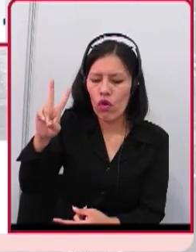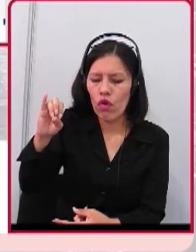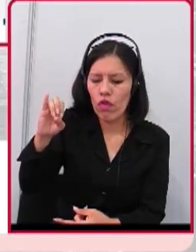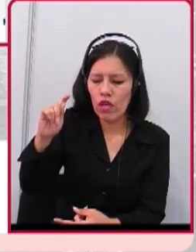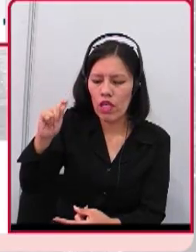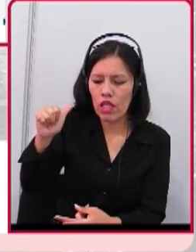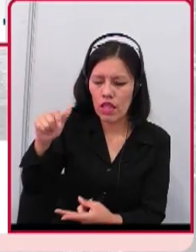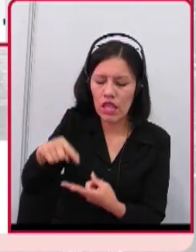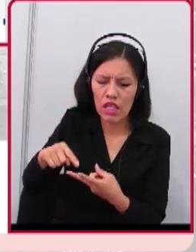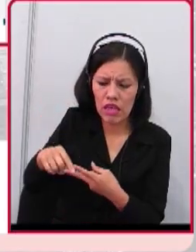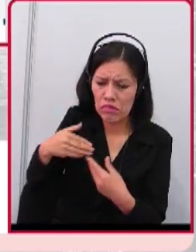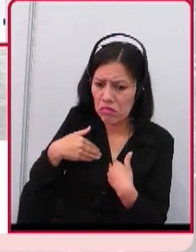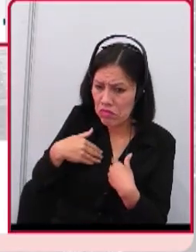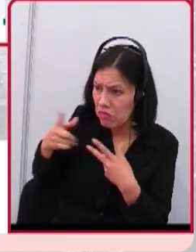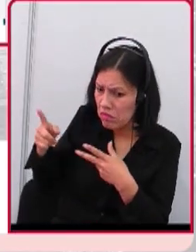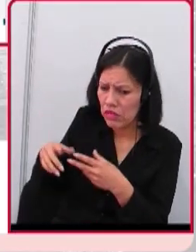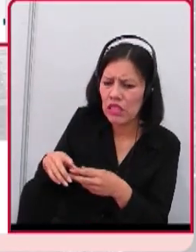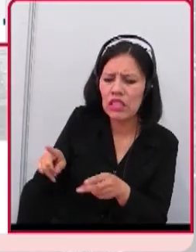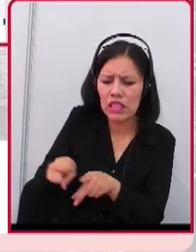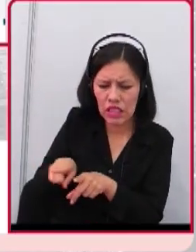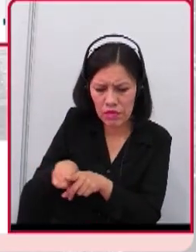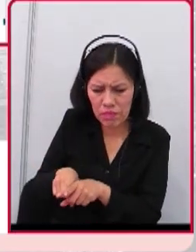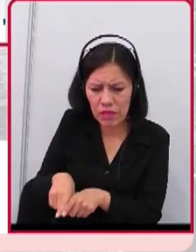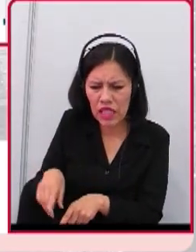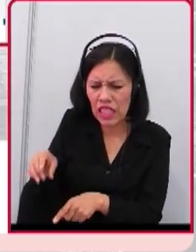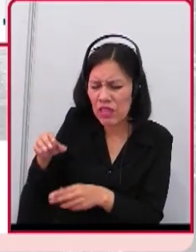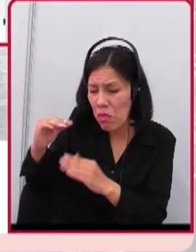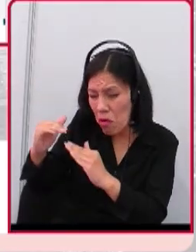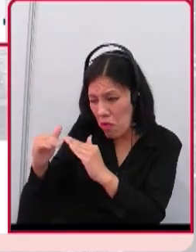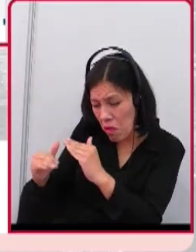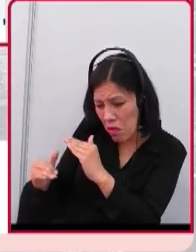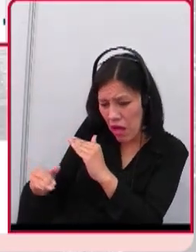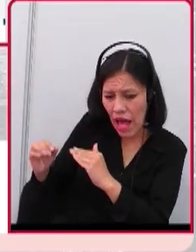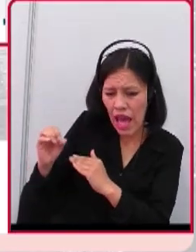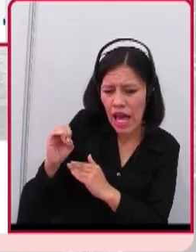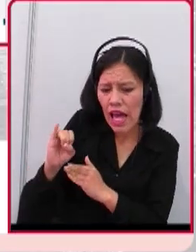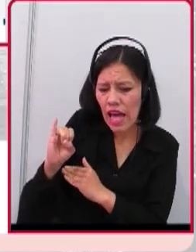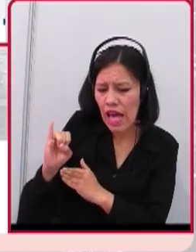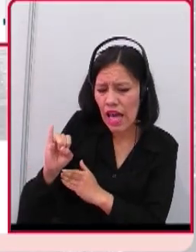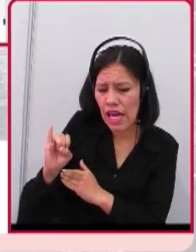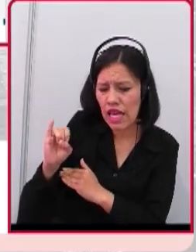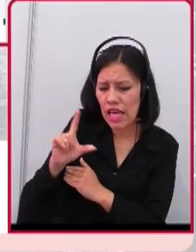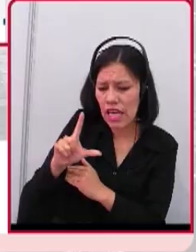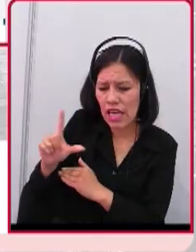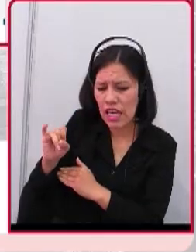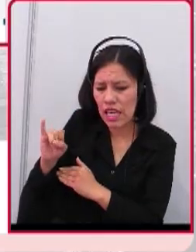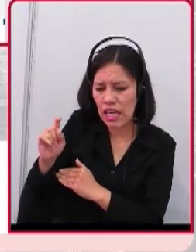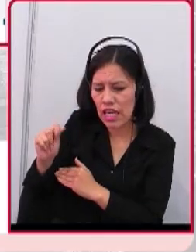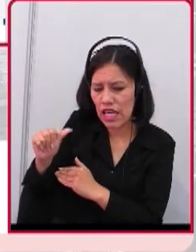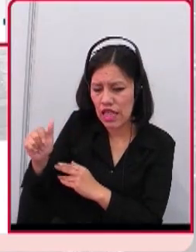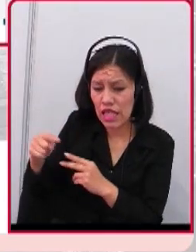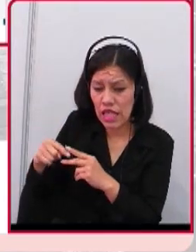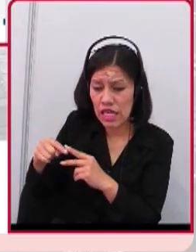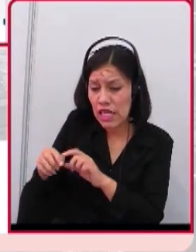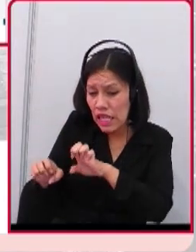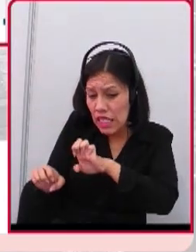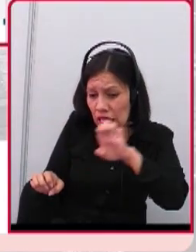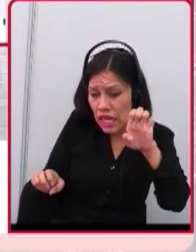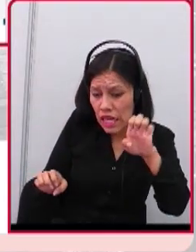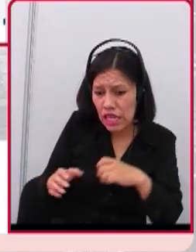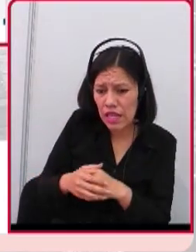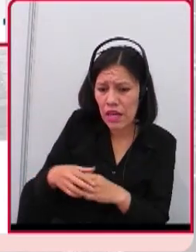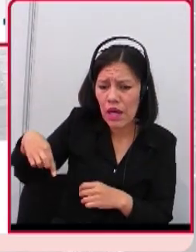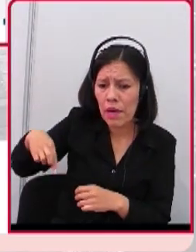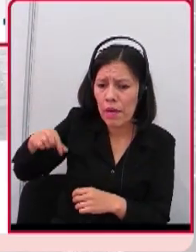poco más distal tenemos la hillita, y un poquito más a la parte noreste en el plano, paragonita, esmectita,